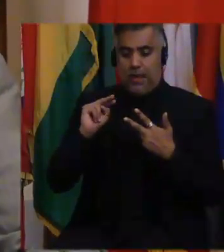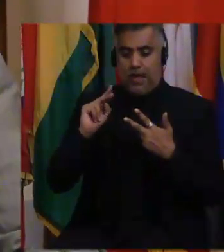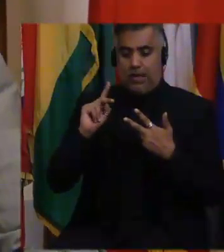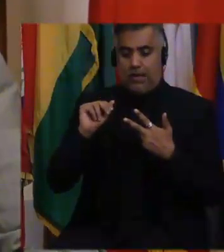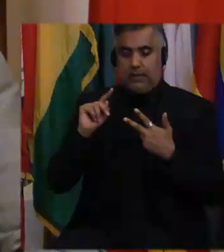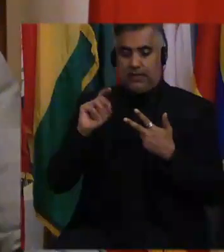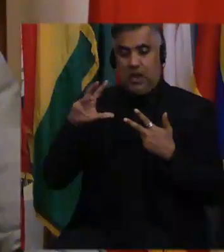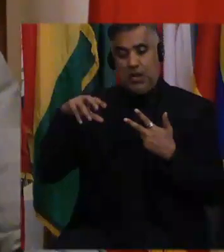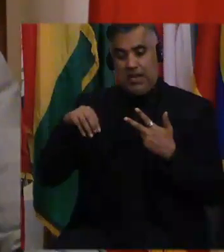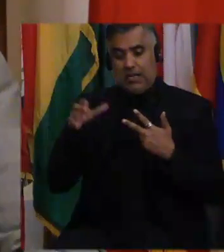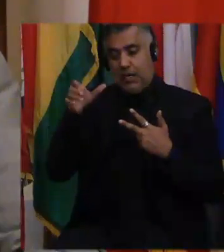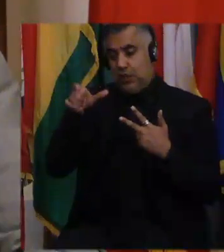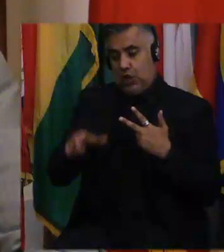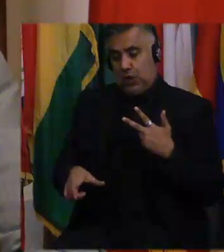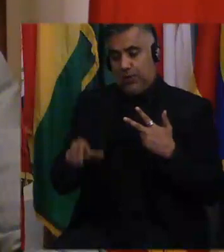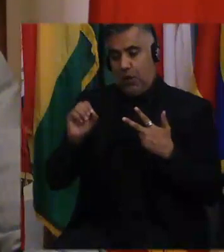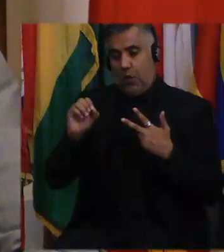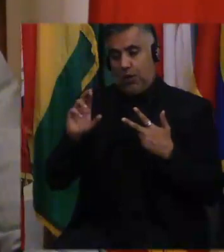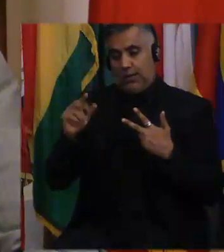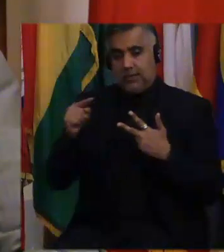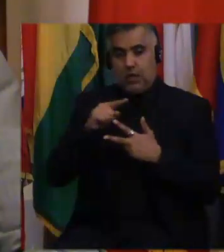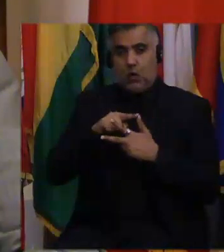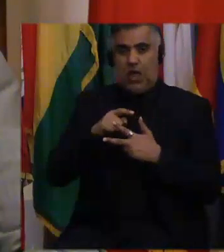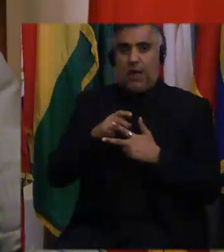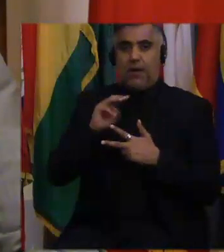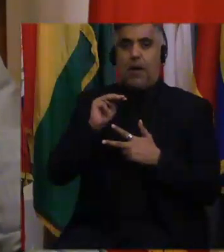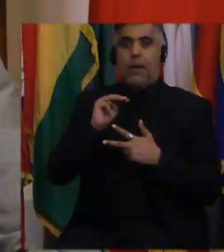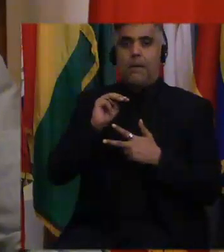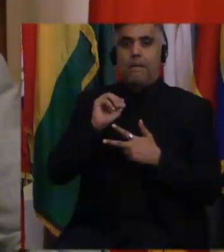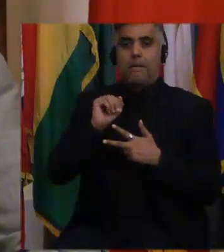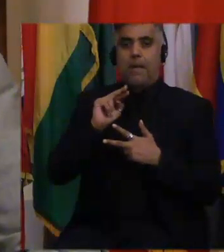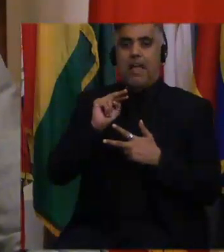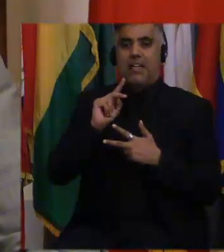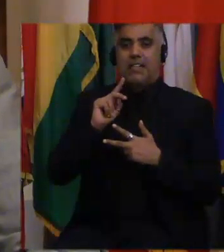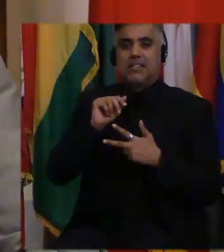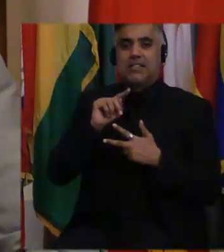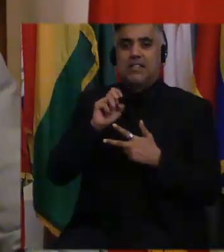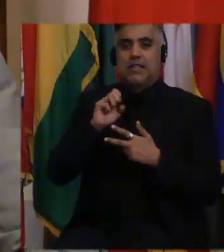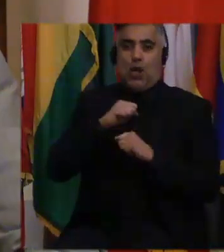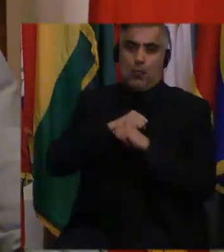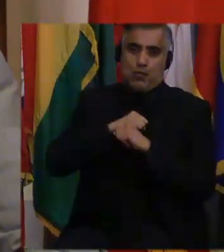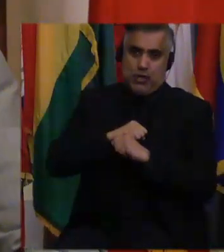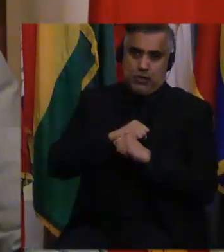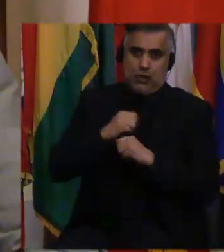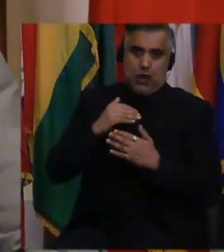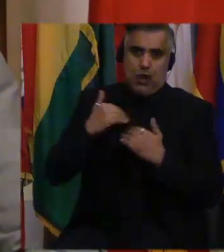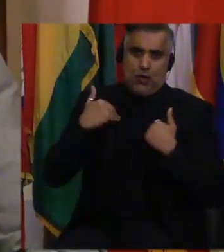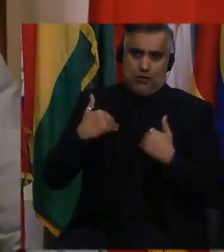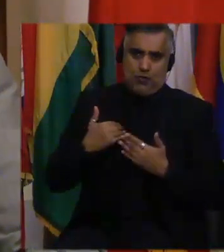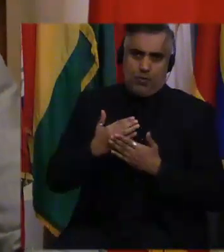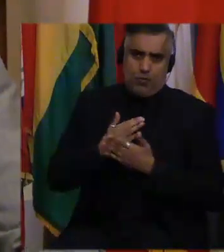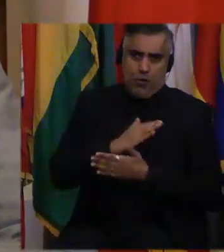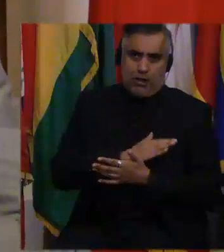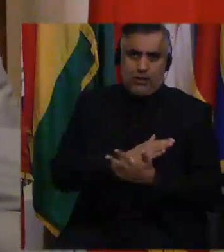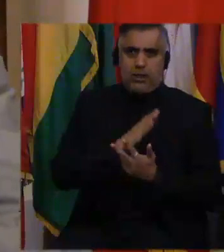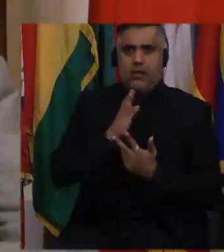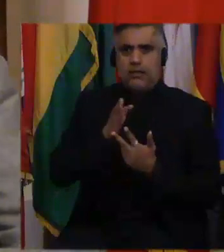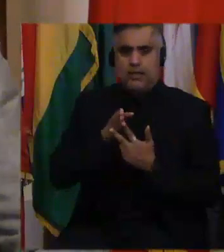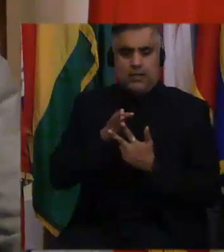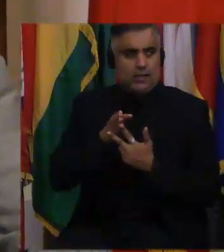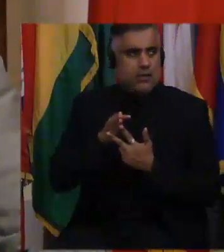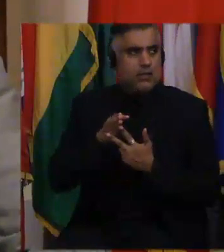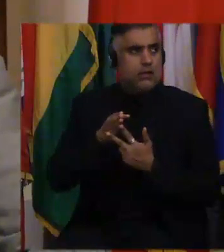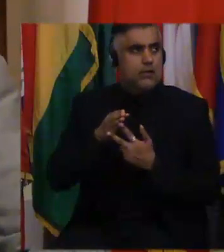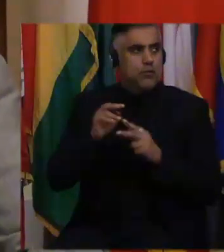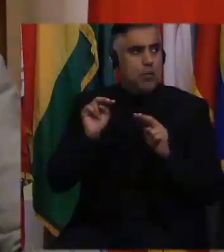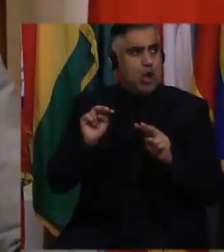organización. Nosotros tenemos un mandato de protección a los derechos humanos, un segundo mandato de monitoreo de la situación de